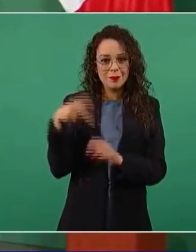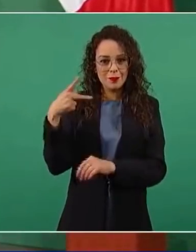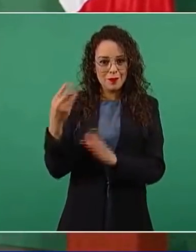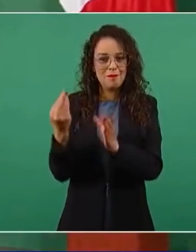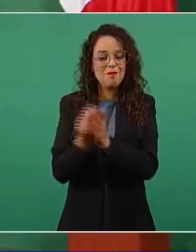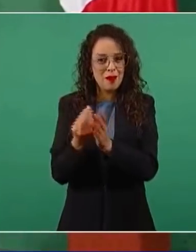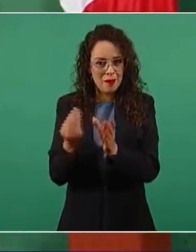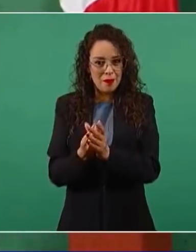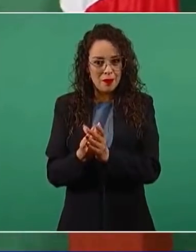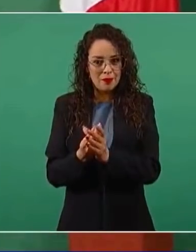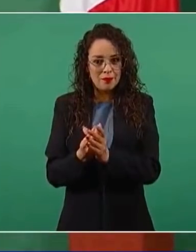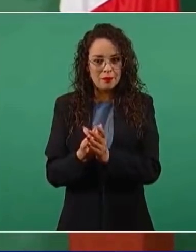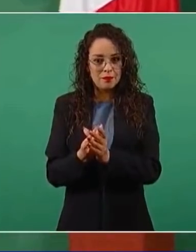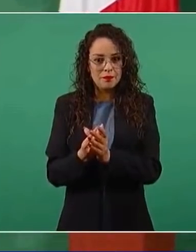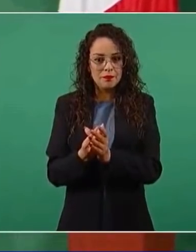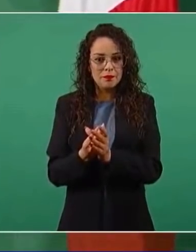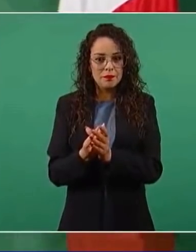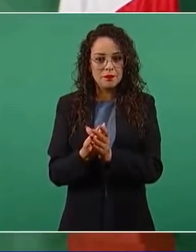y ahí se iba